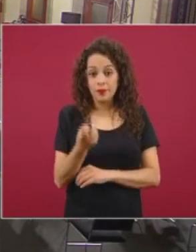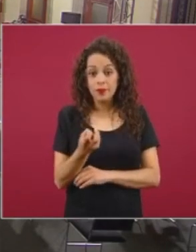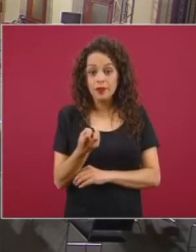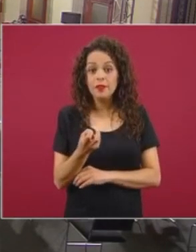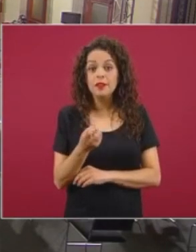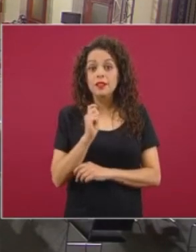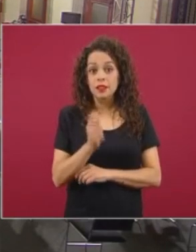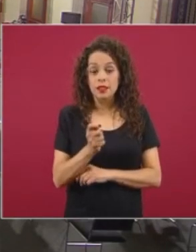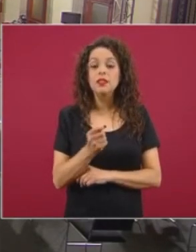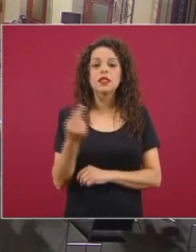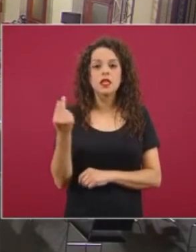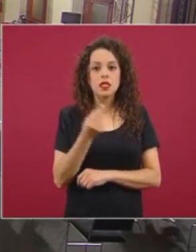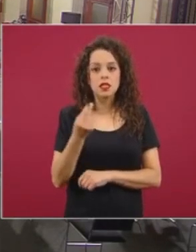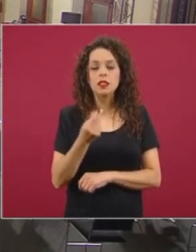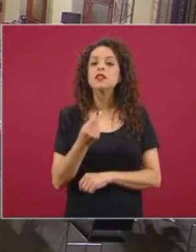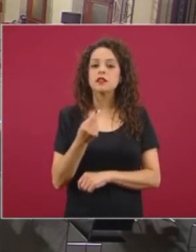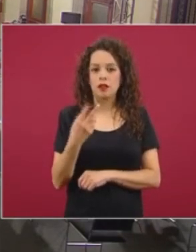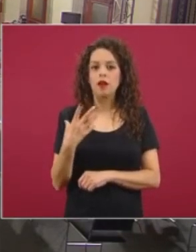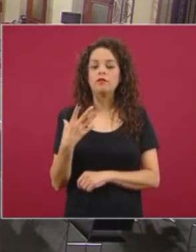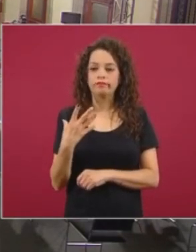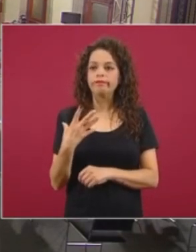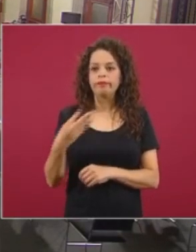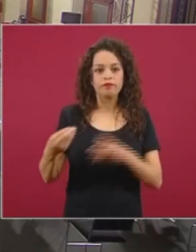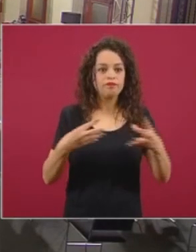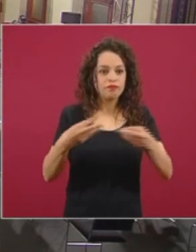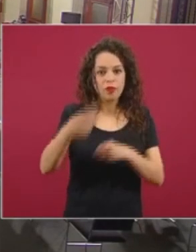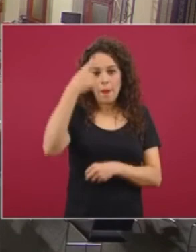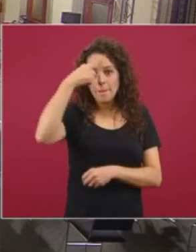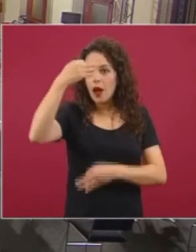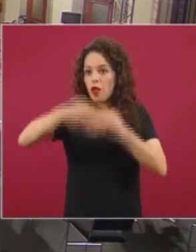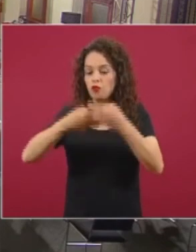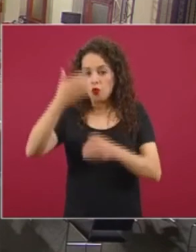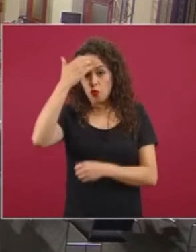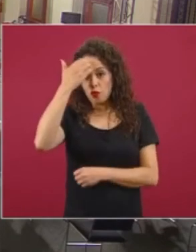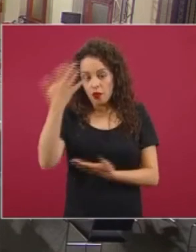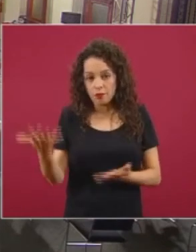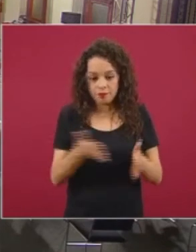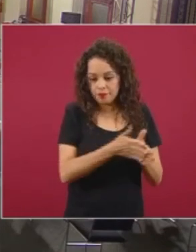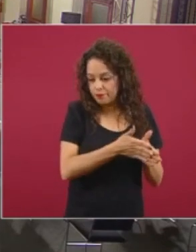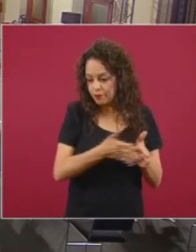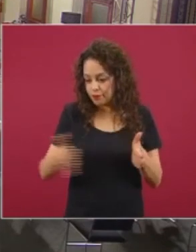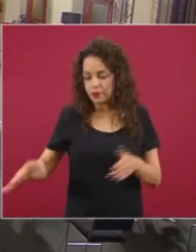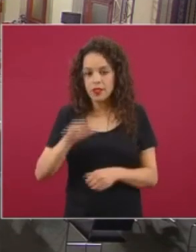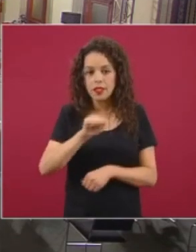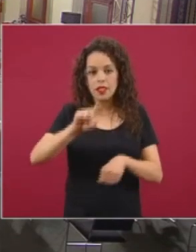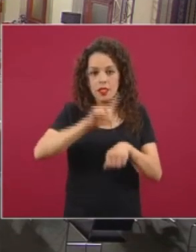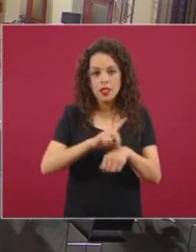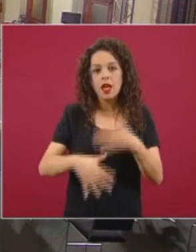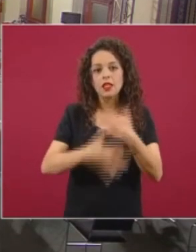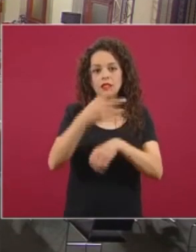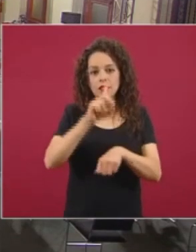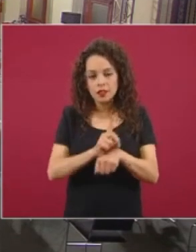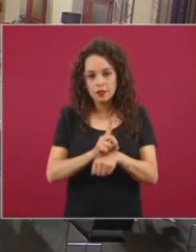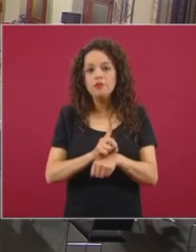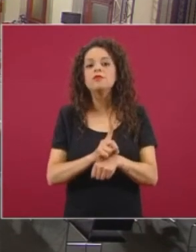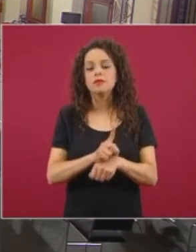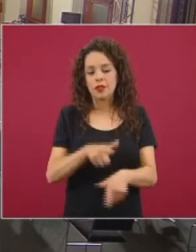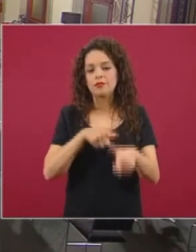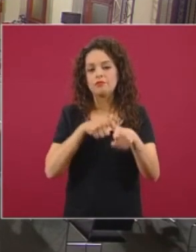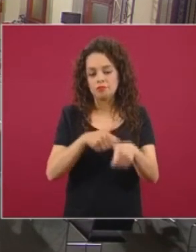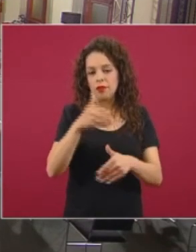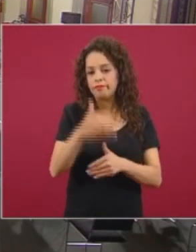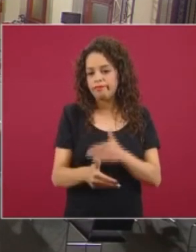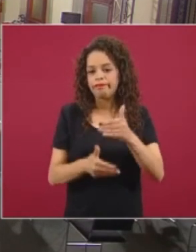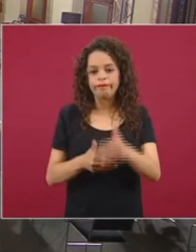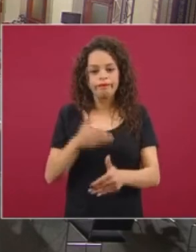estarlo amplificando, replicando en los siguientes 16 o 15 días, o 16 contados con hoy, y posteriormente estaremos